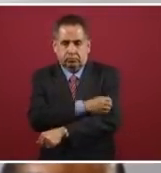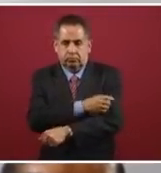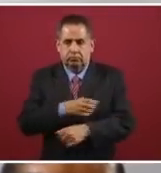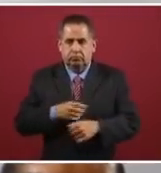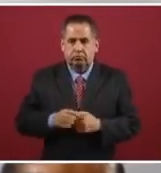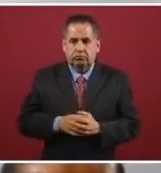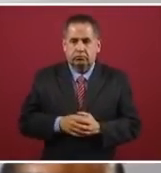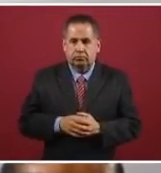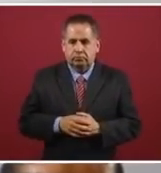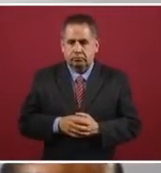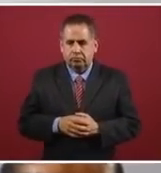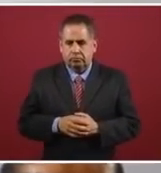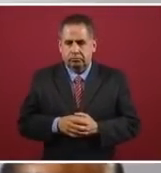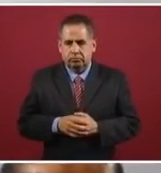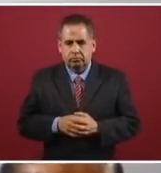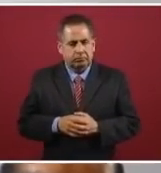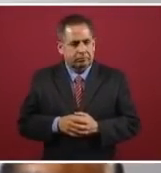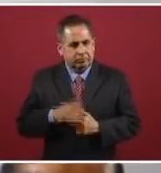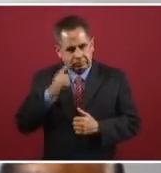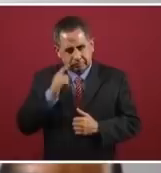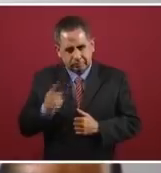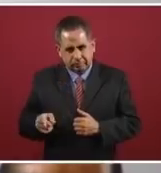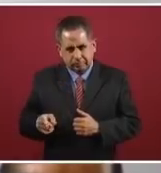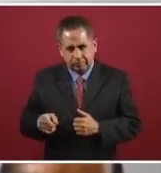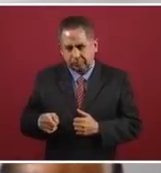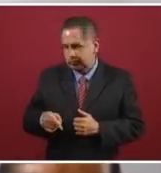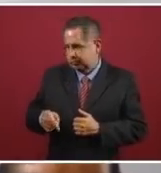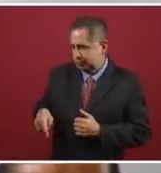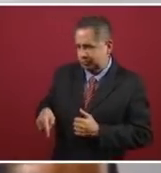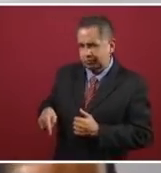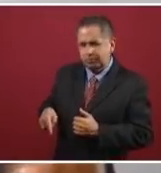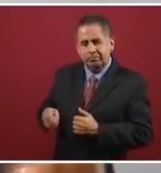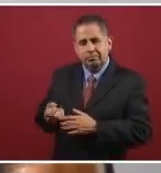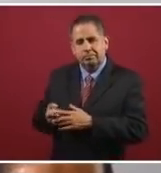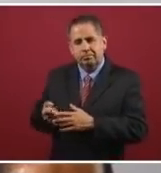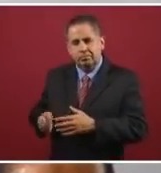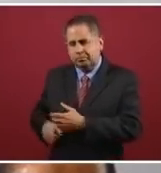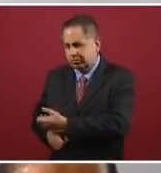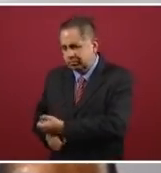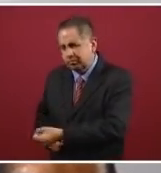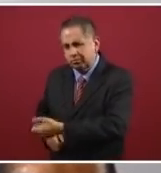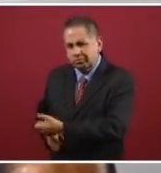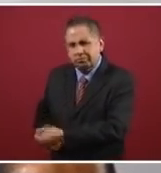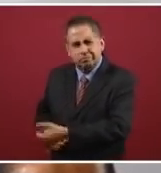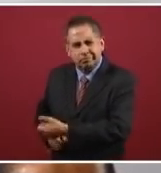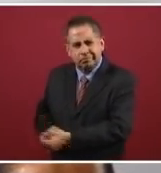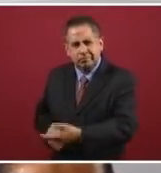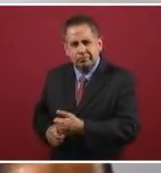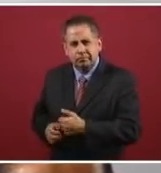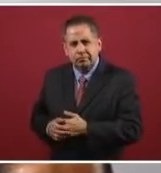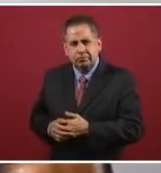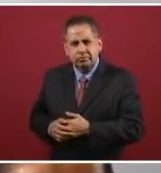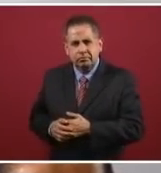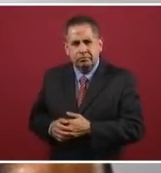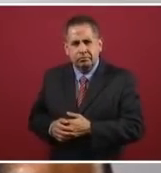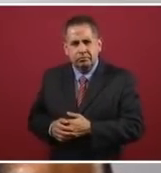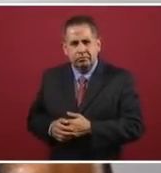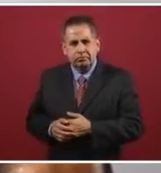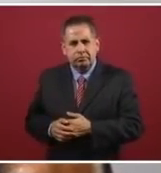los cajones de atrás del escritorio. ¿Qué haces, compadre? Ando buscando